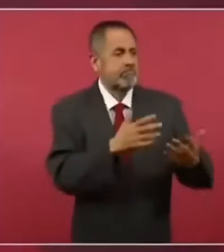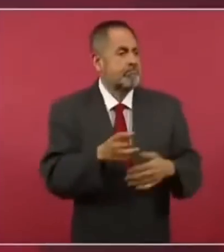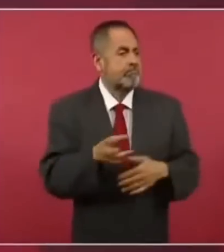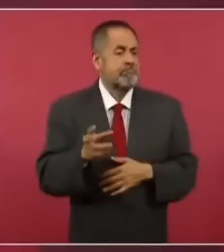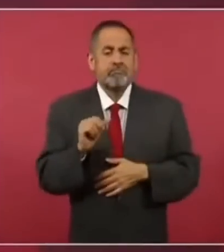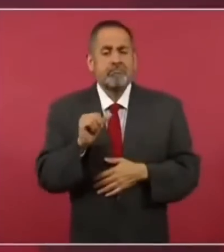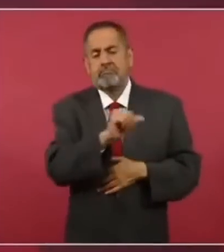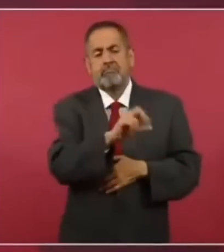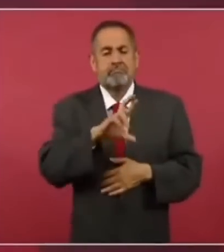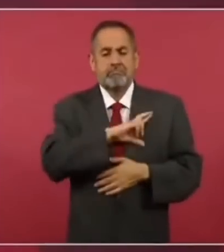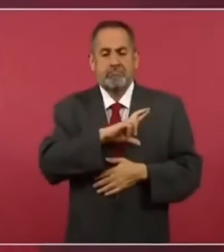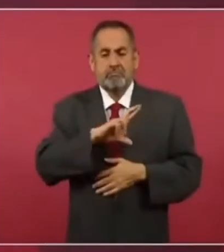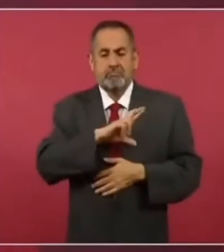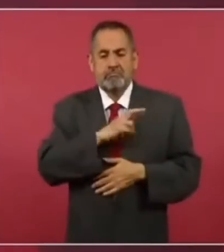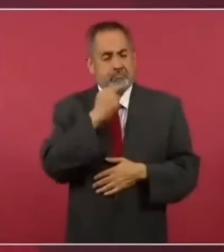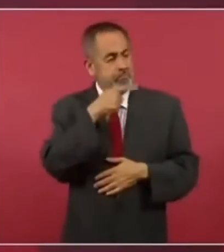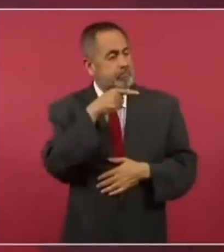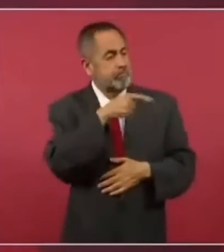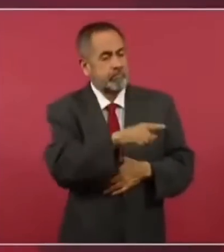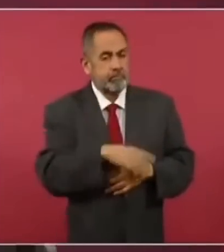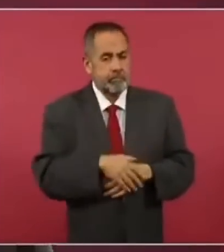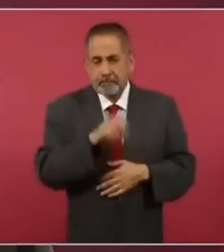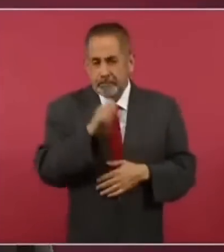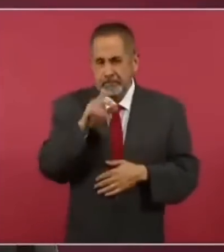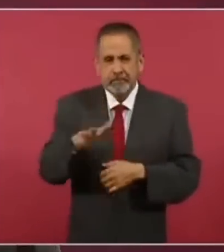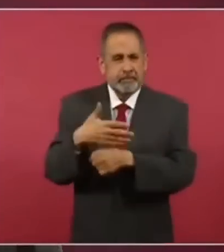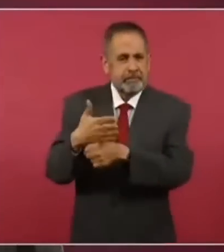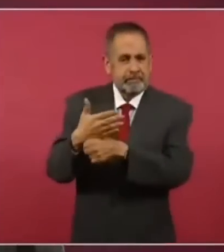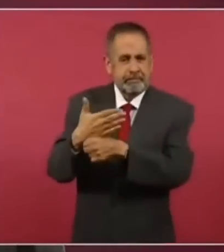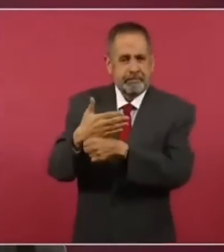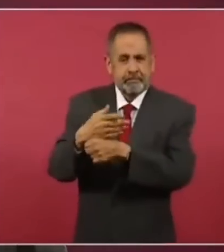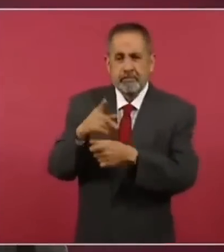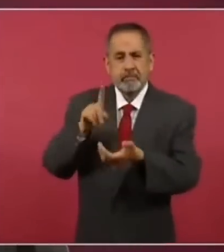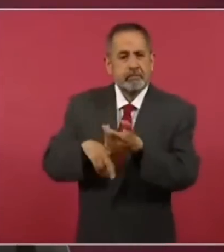todo, hasta las ambulancias